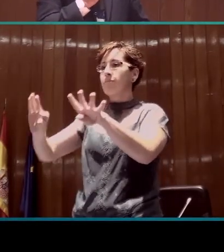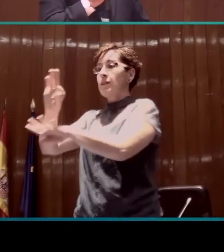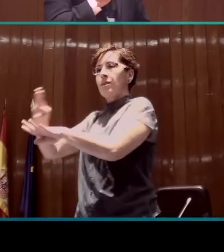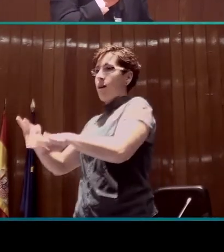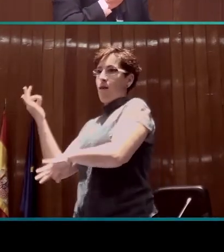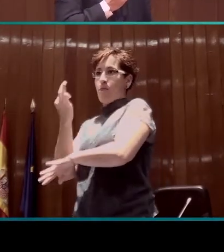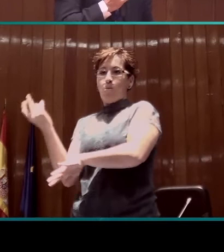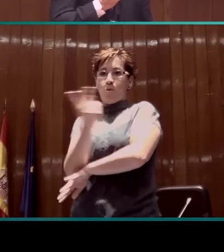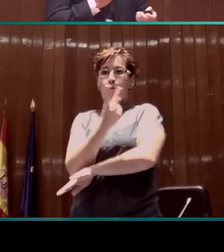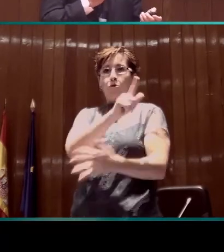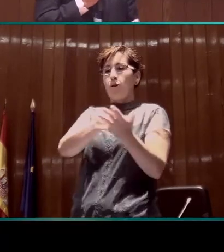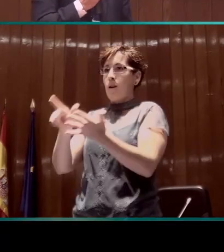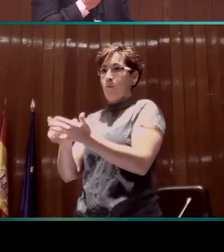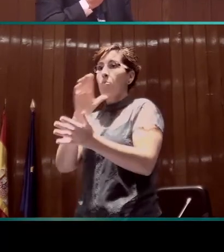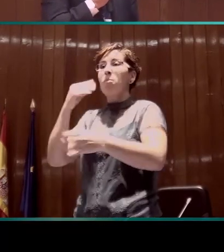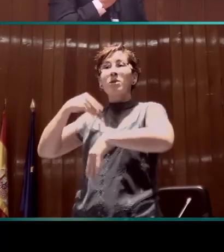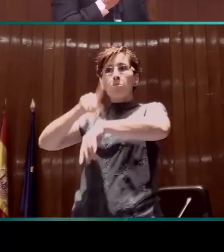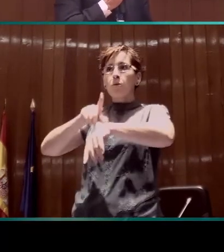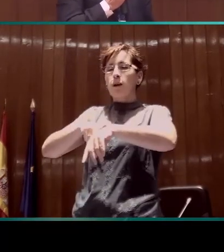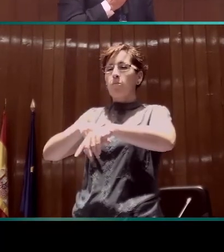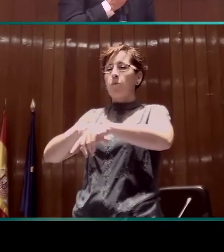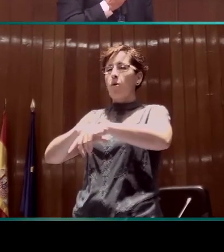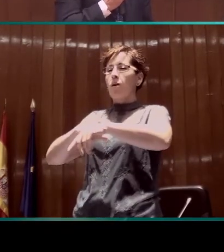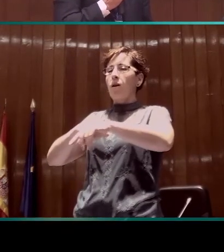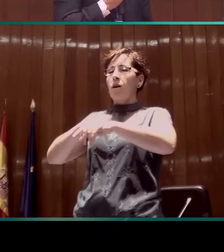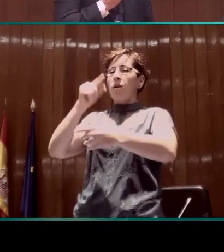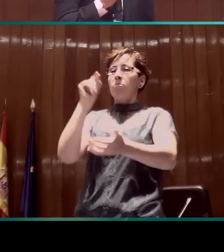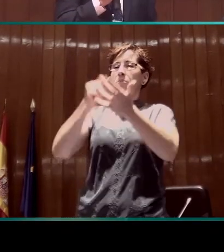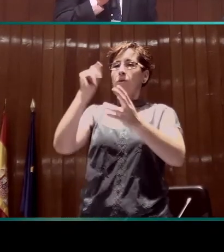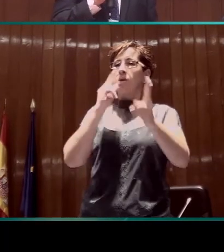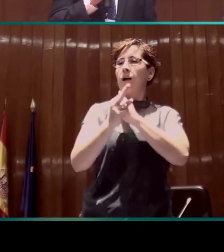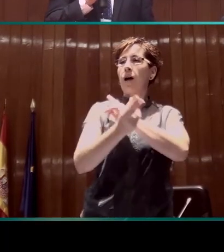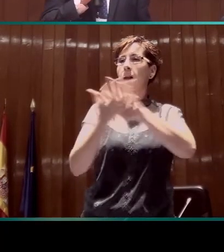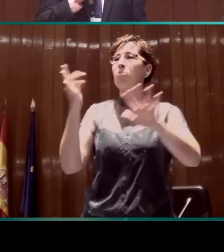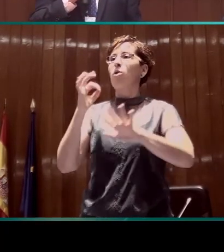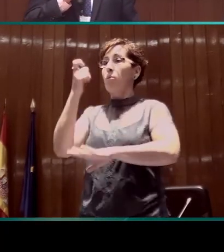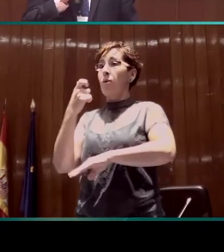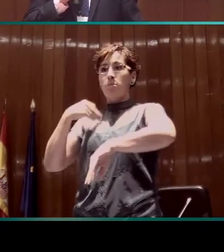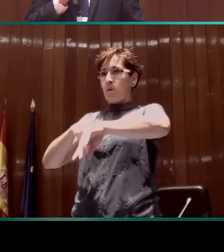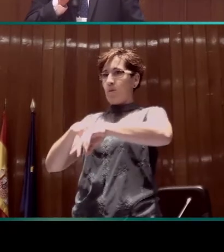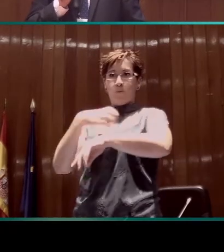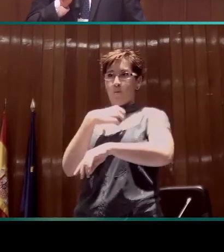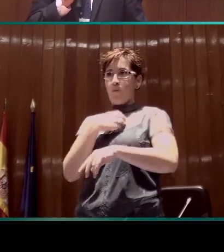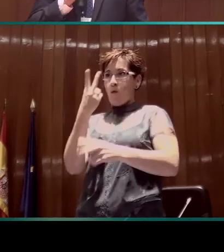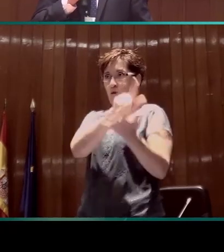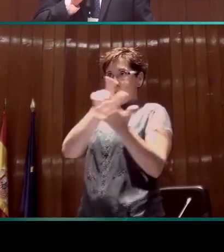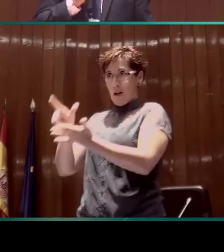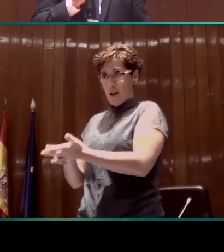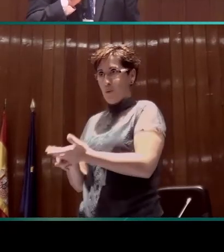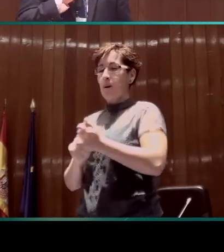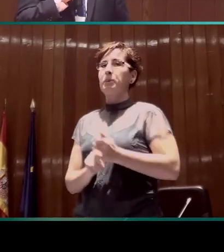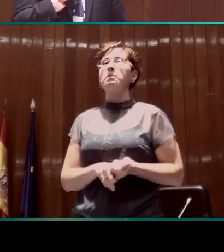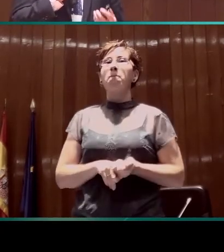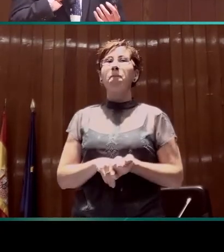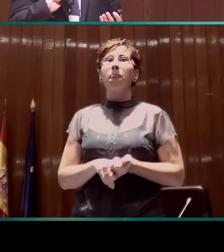mismo tiempo ambas cosas, inhibición y facilitación. Muy bien, y todo este trabajo, antes de terminar, quiero